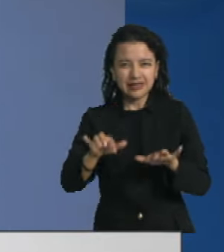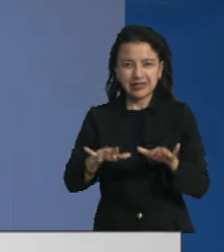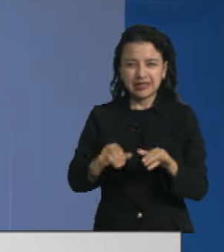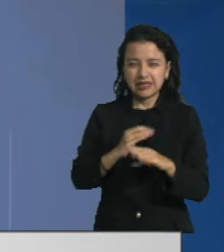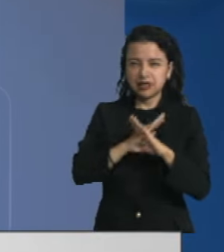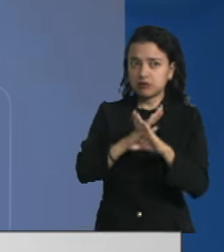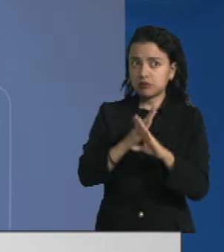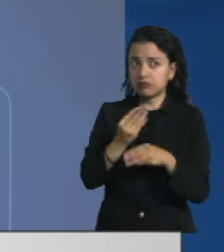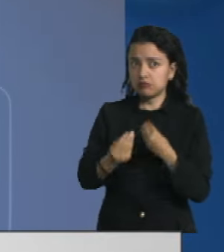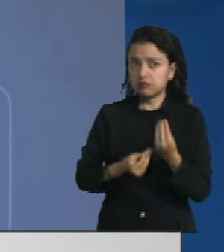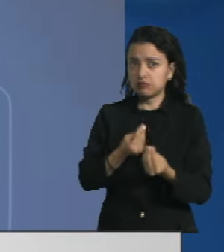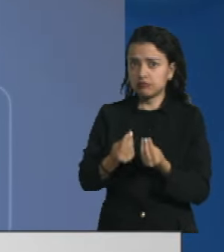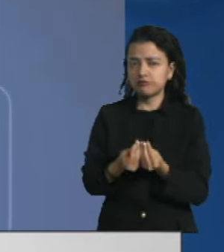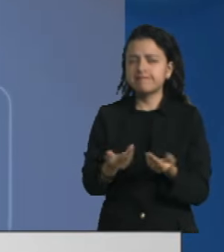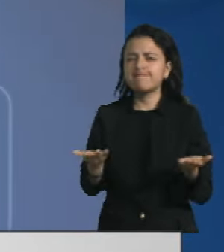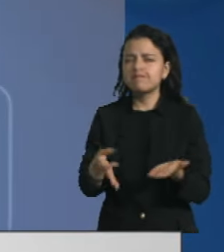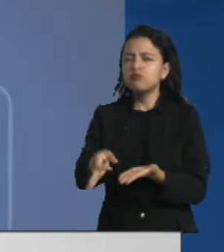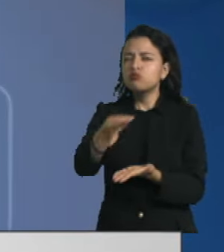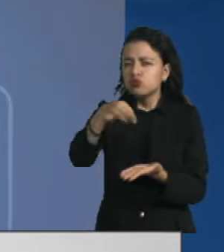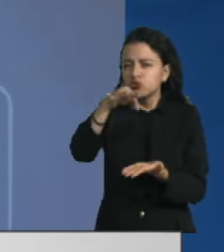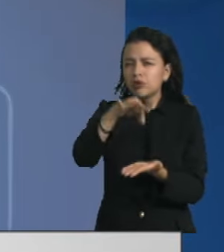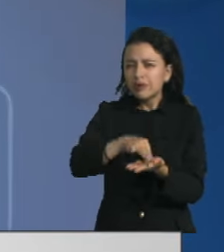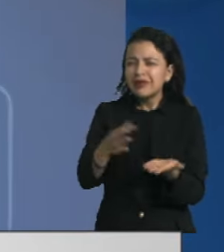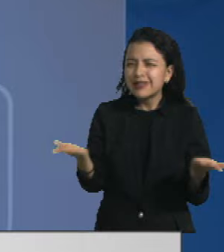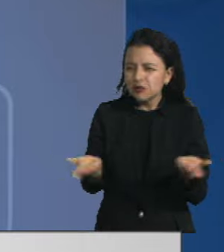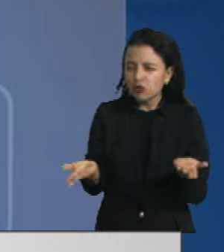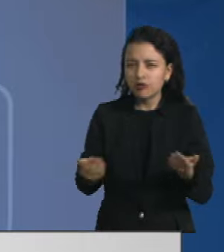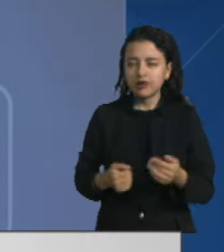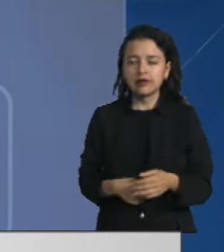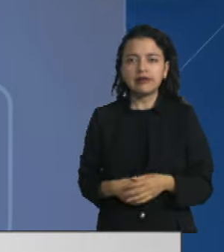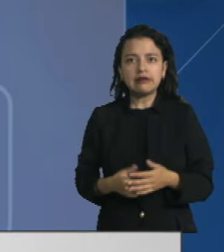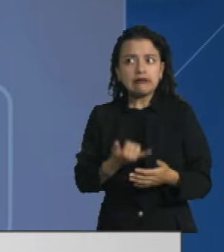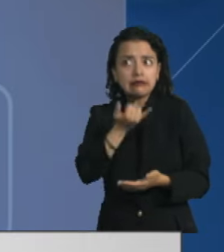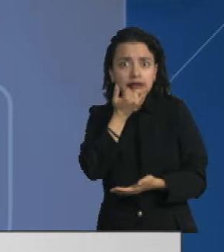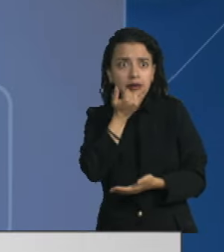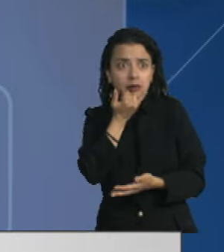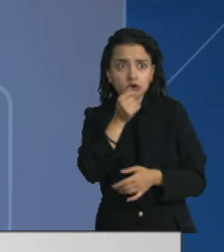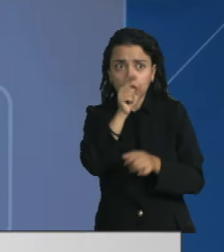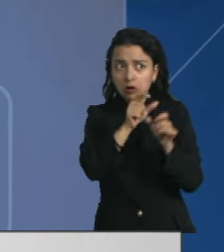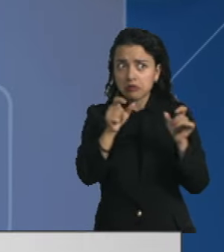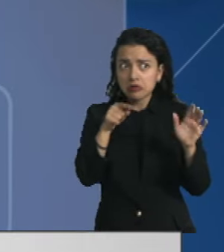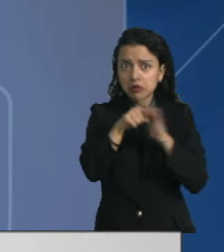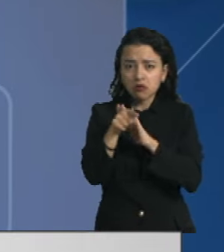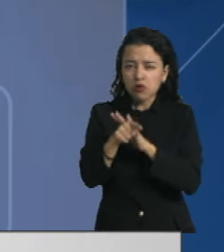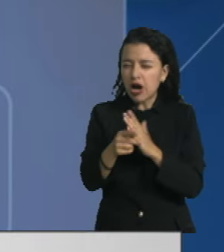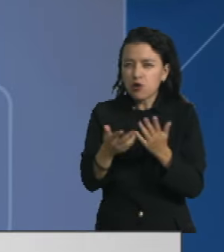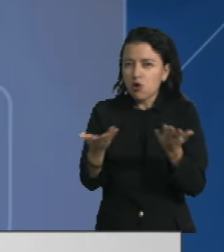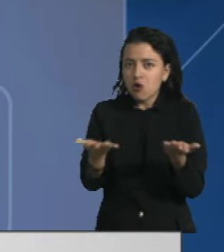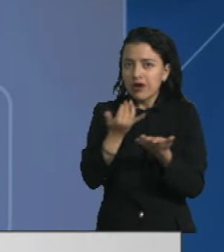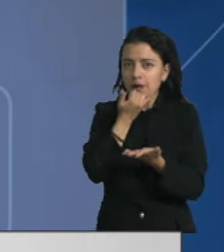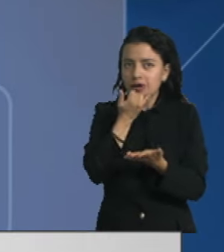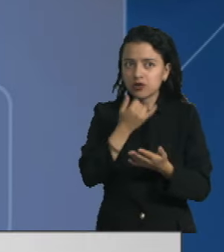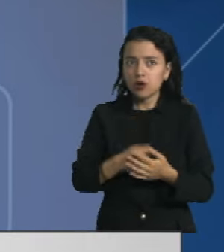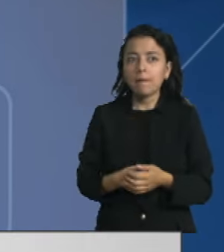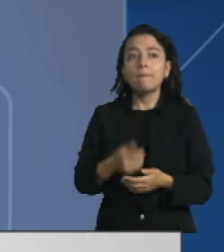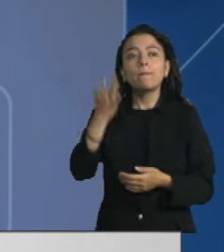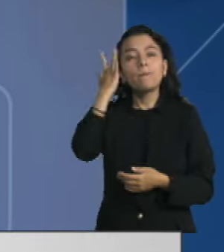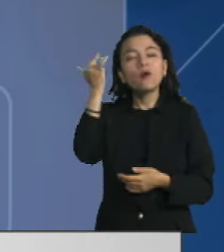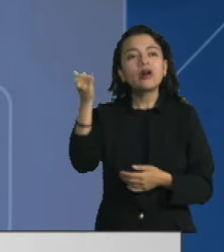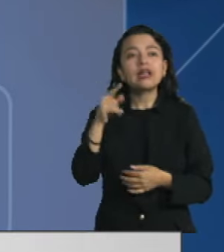determinar exactamente el sitio donde ocurrieron estos hechos y qué pasó con estos presuntos delincuentes, que al tratar de